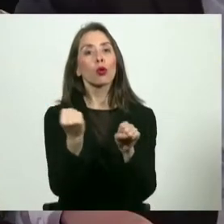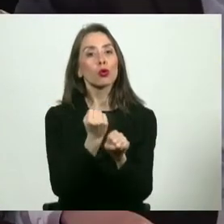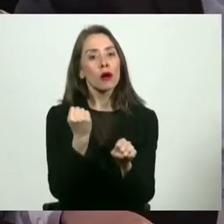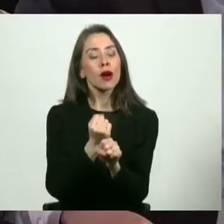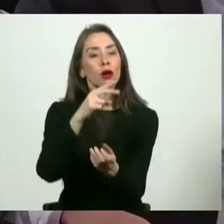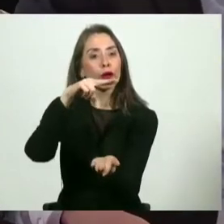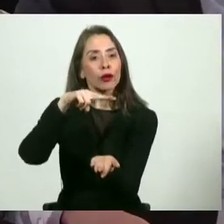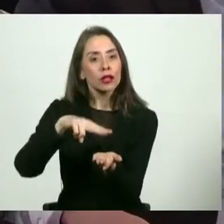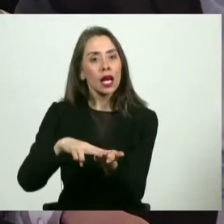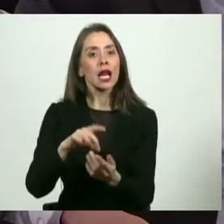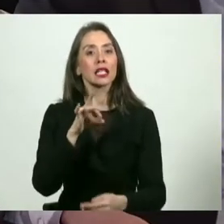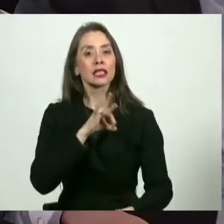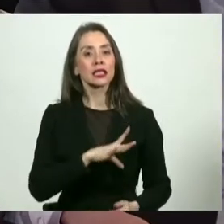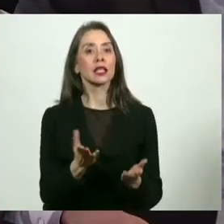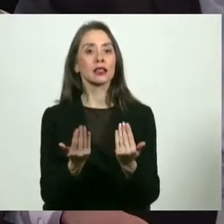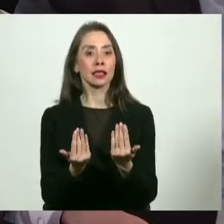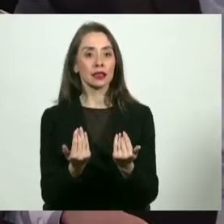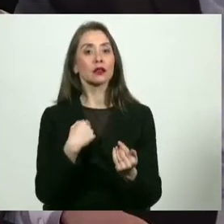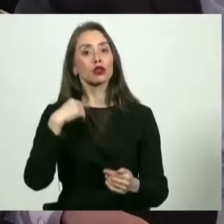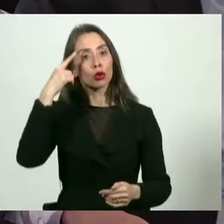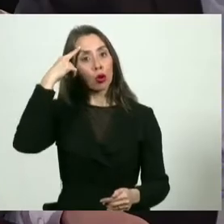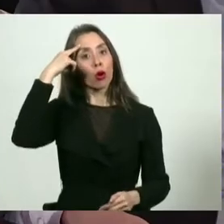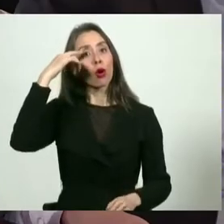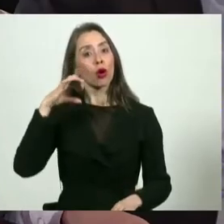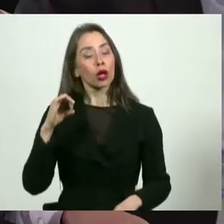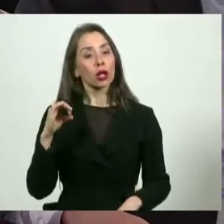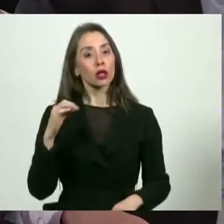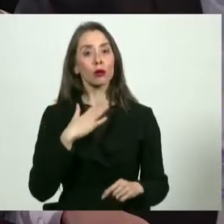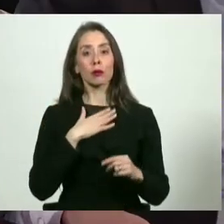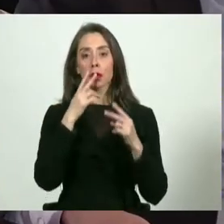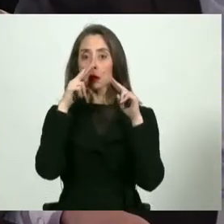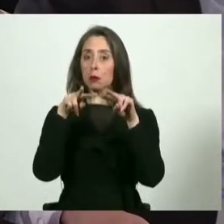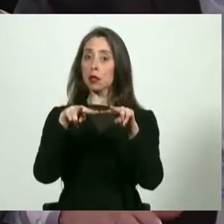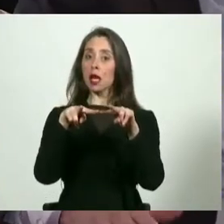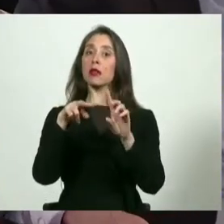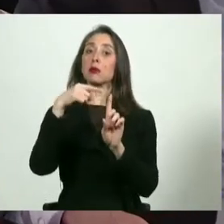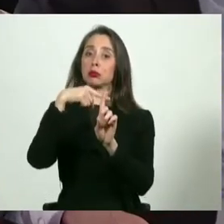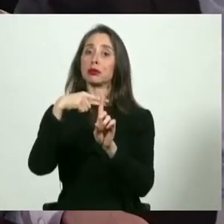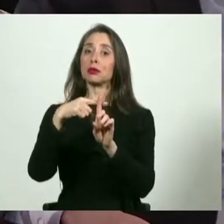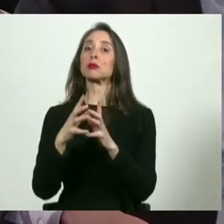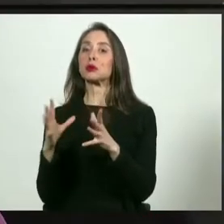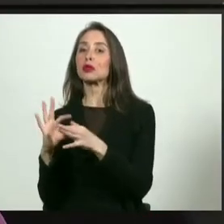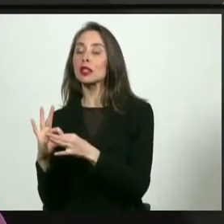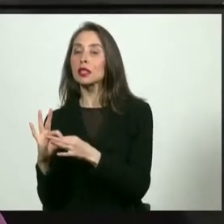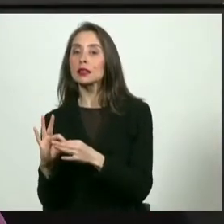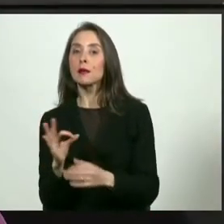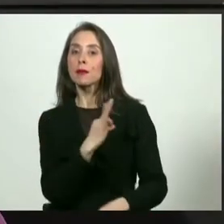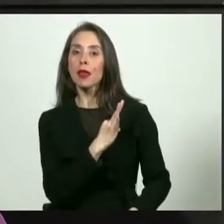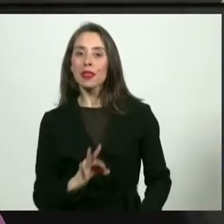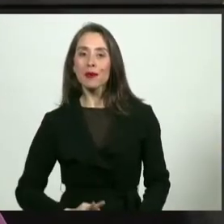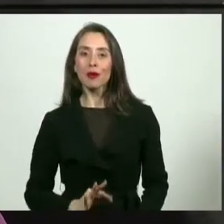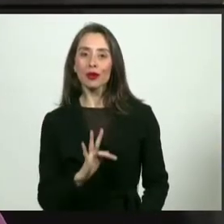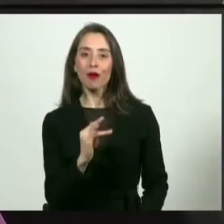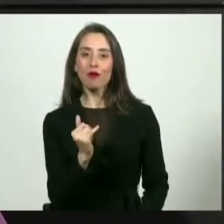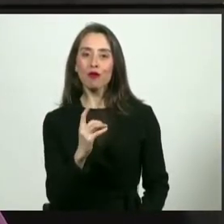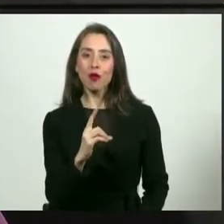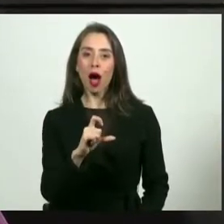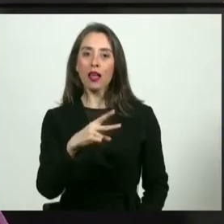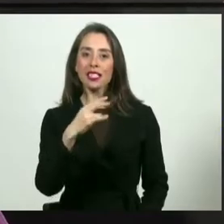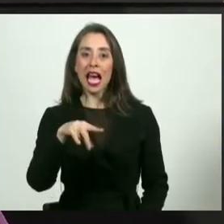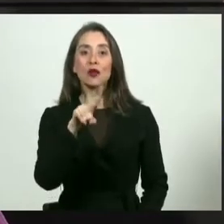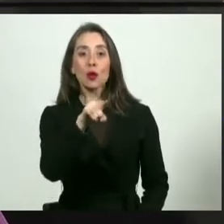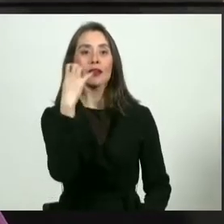real y que Chile necesita, por cierto. Yo creo que en eso mi mirada es más bien optimista. Muchas gracias. Diputado Fuad Chaín, usted